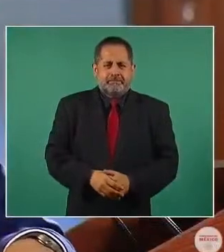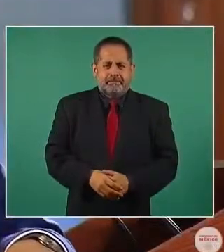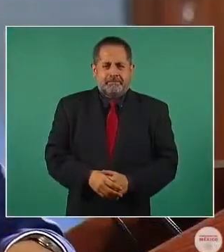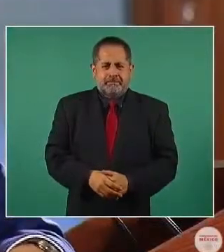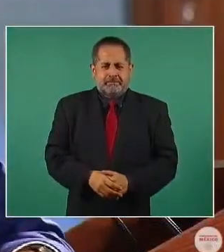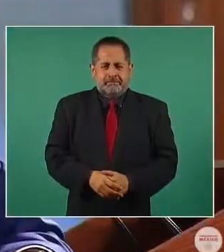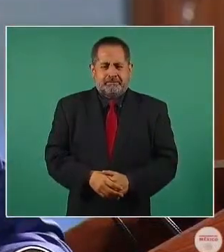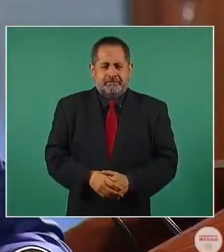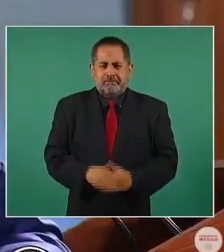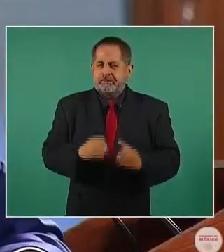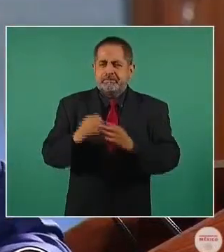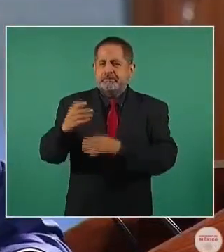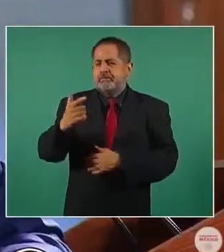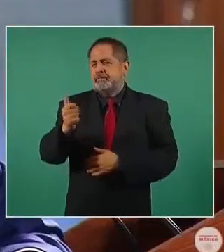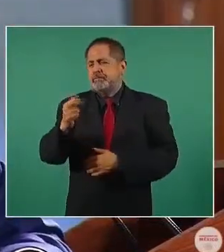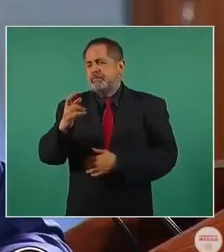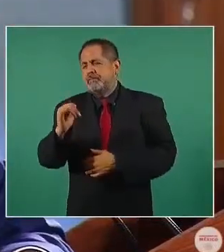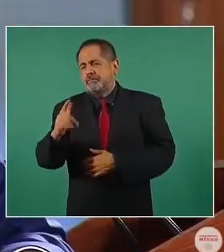Adelante, Gabriel.